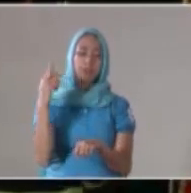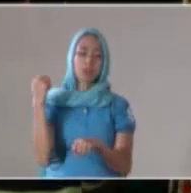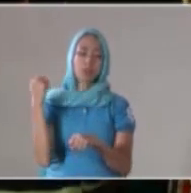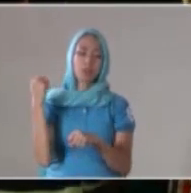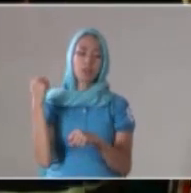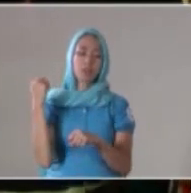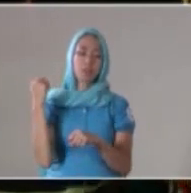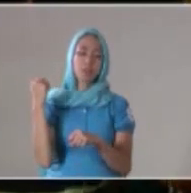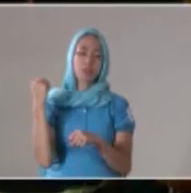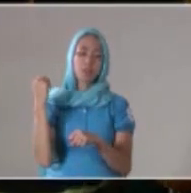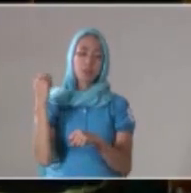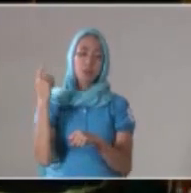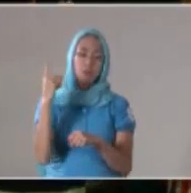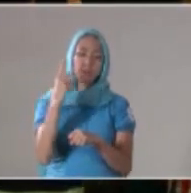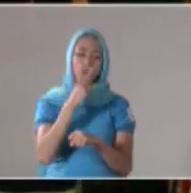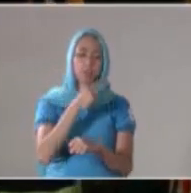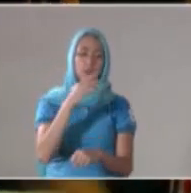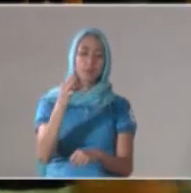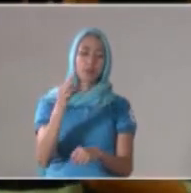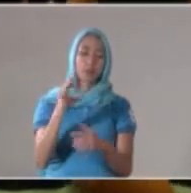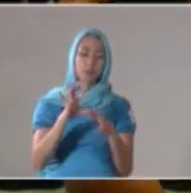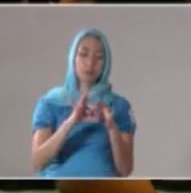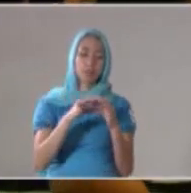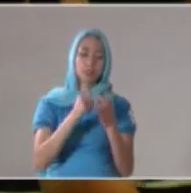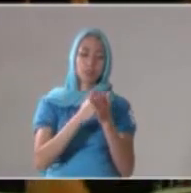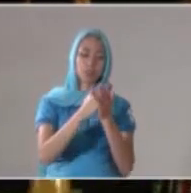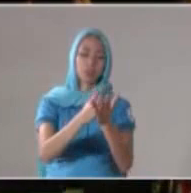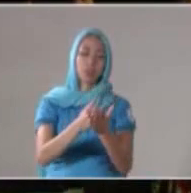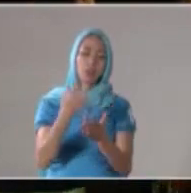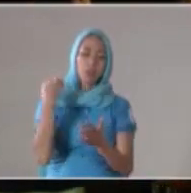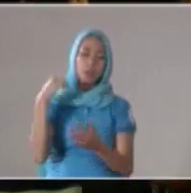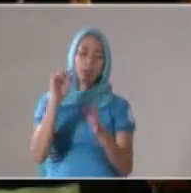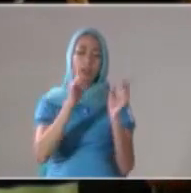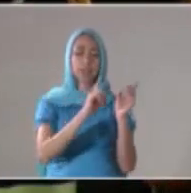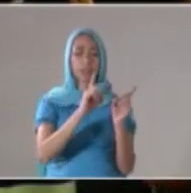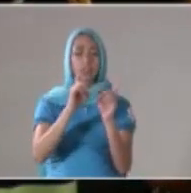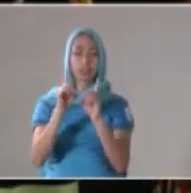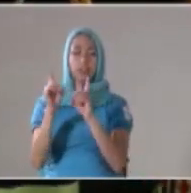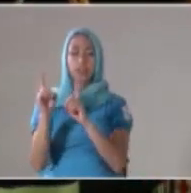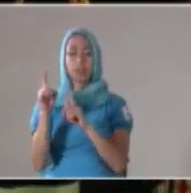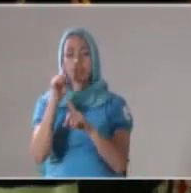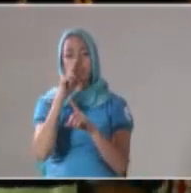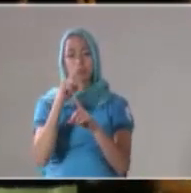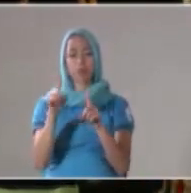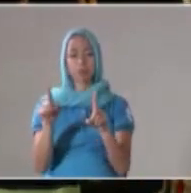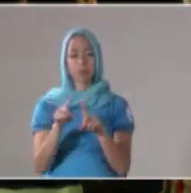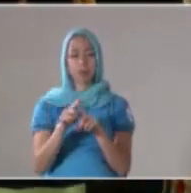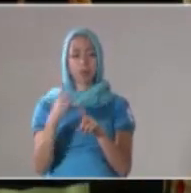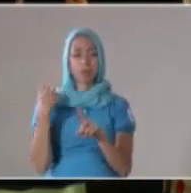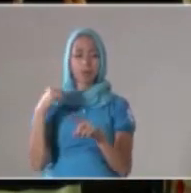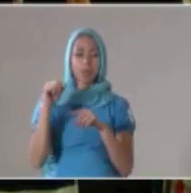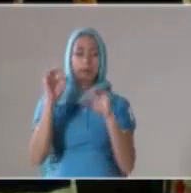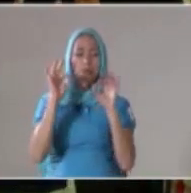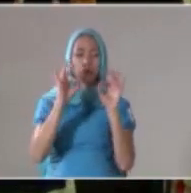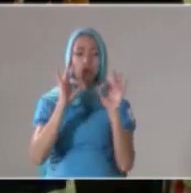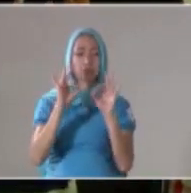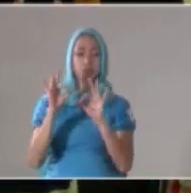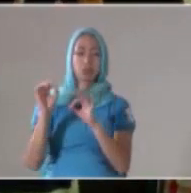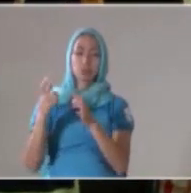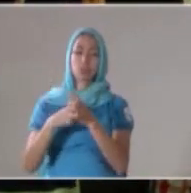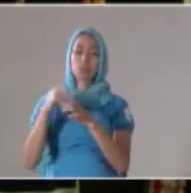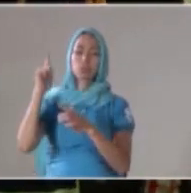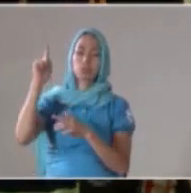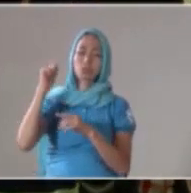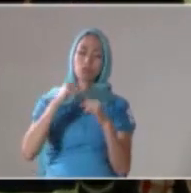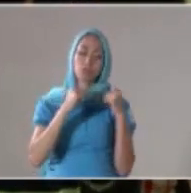ellos unos hermanos de ayuda para sus vidas, para guiarles, Señor, pero también, Señor, para pastorearles conforme a tu corazón,